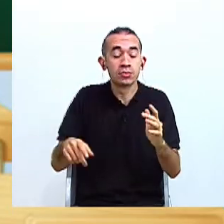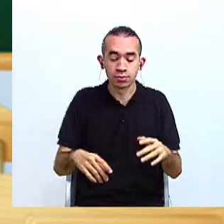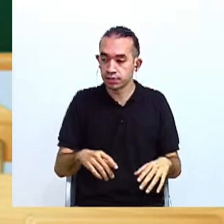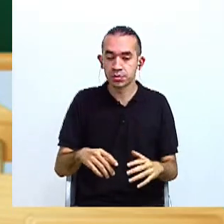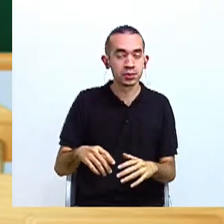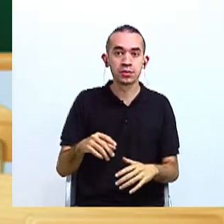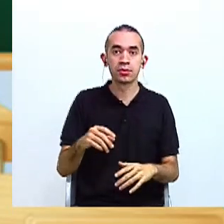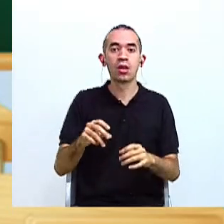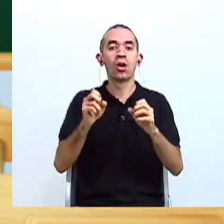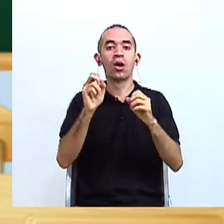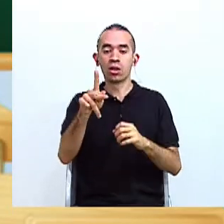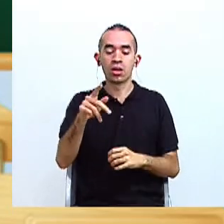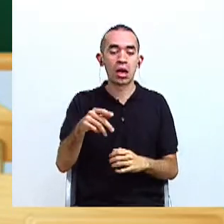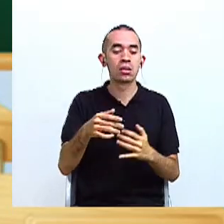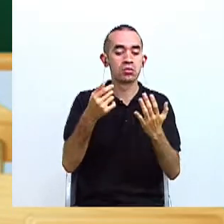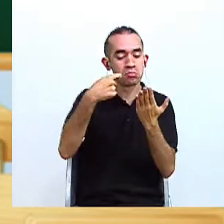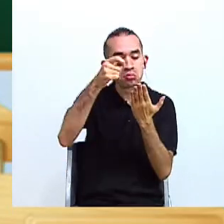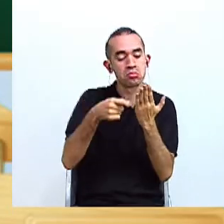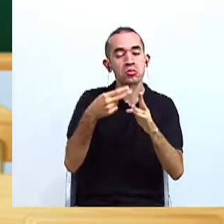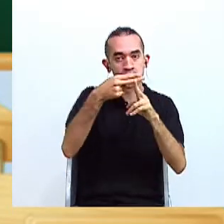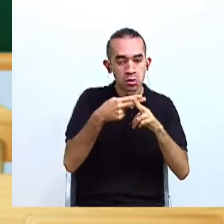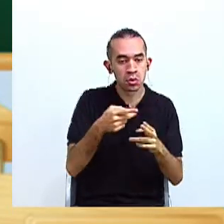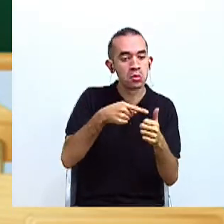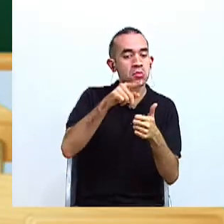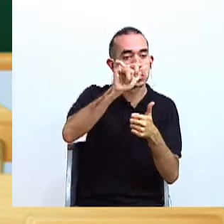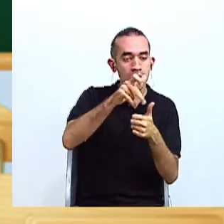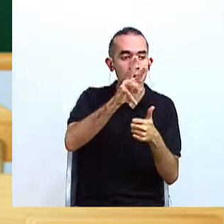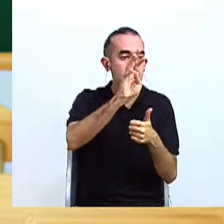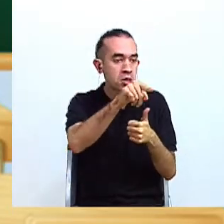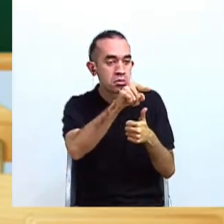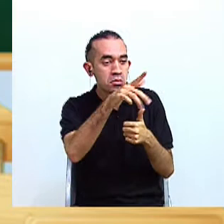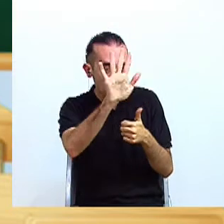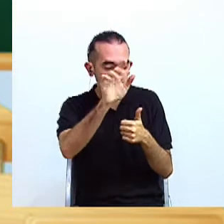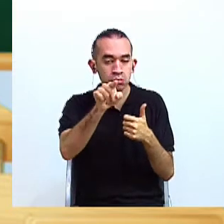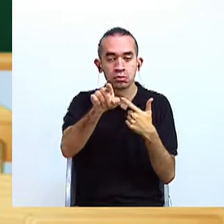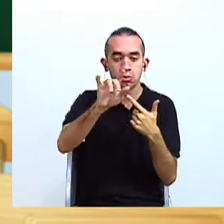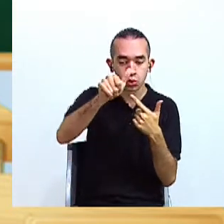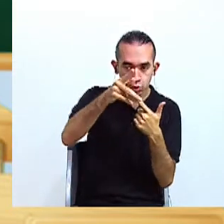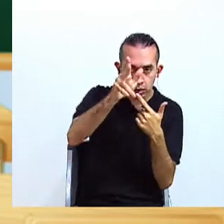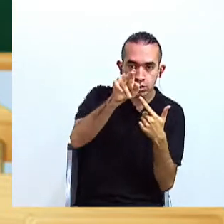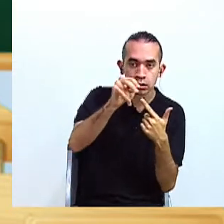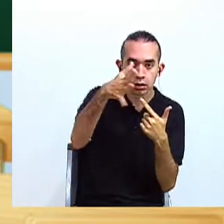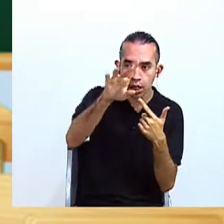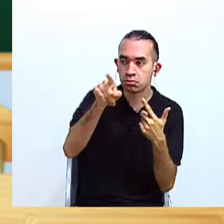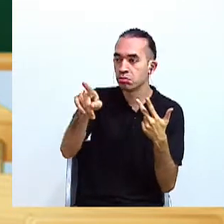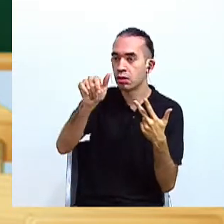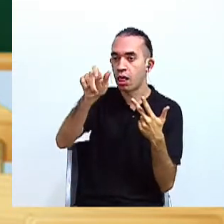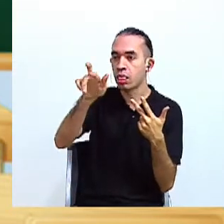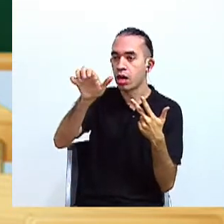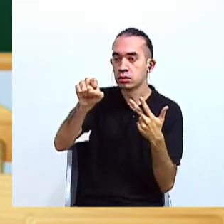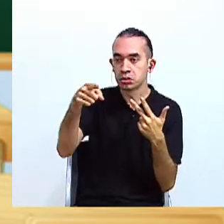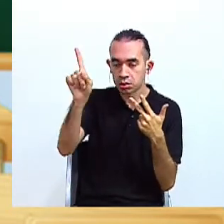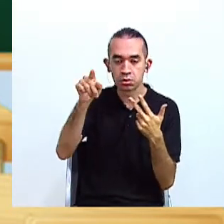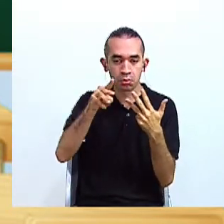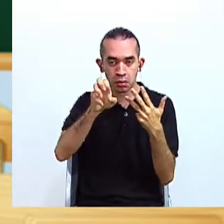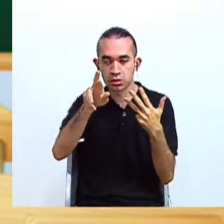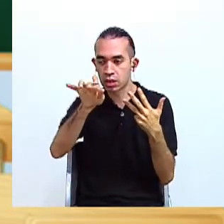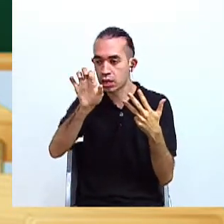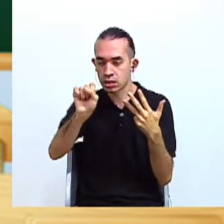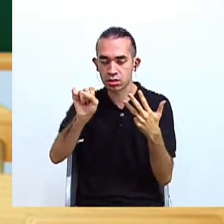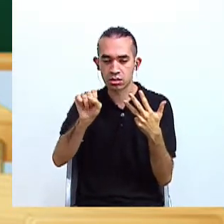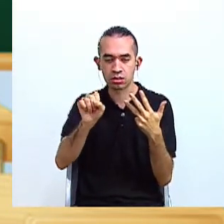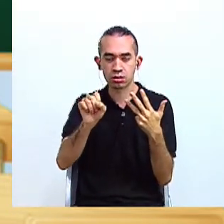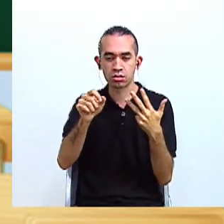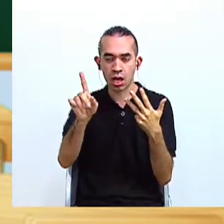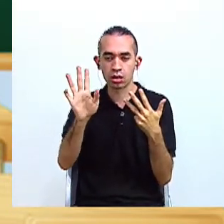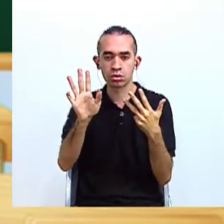Ok, chicos, vamos pasando lista. Jeremy, Justin, Andrés, Mercedes. Siento que falta